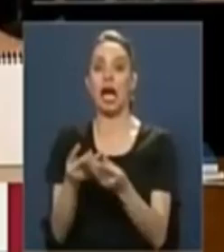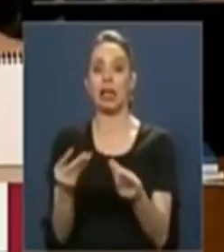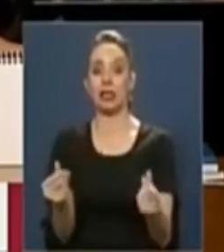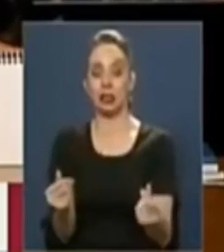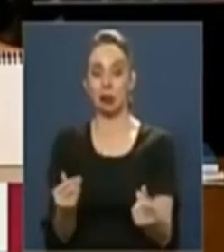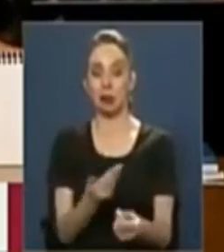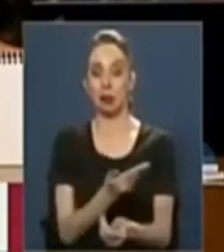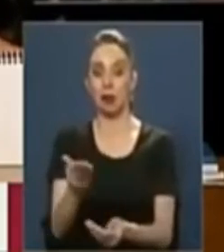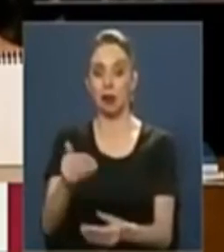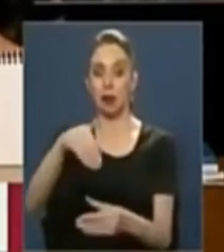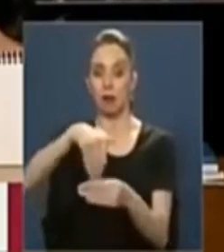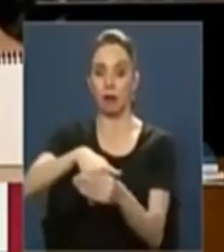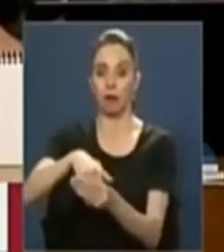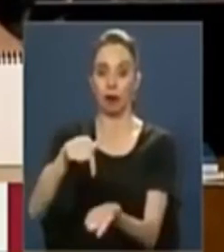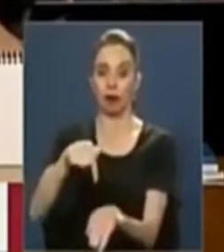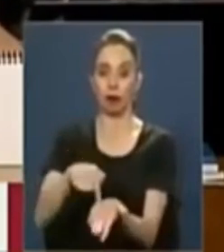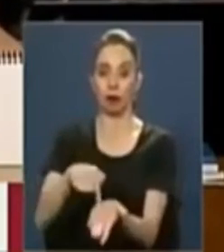votación.